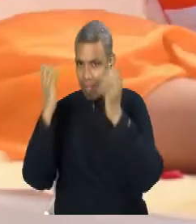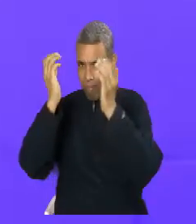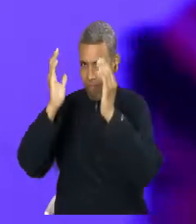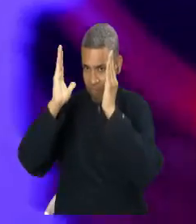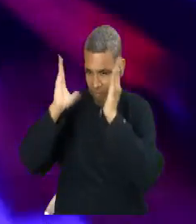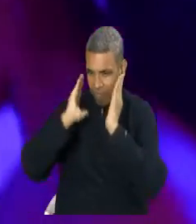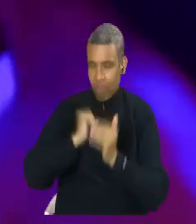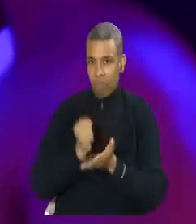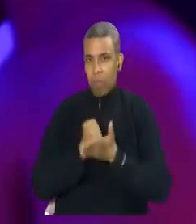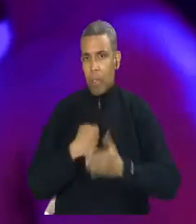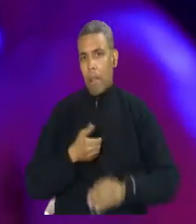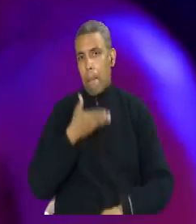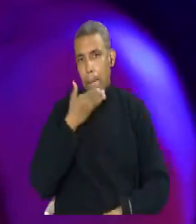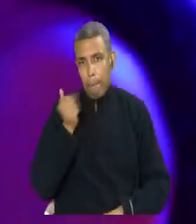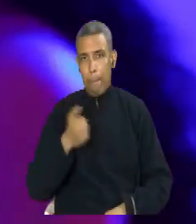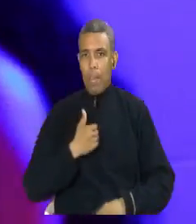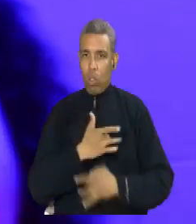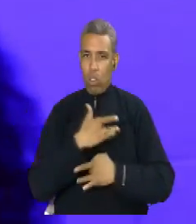mejor